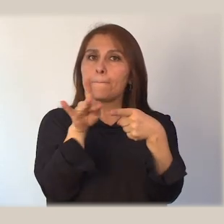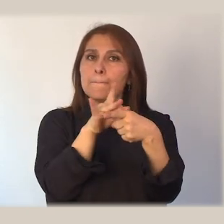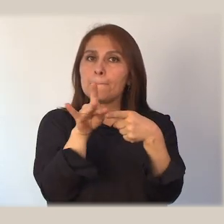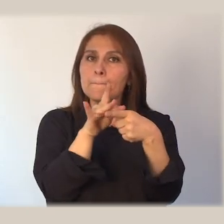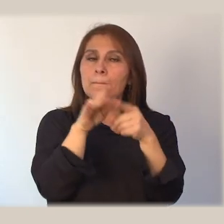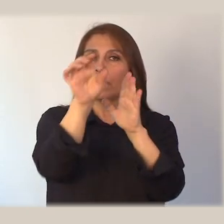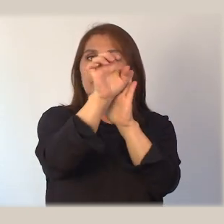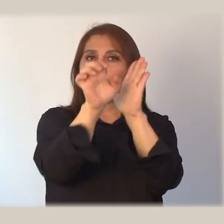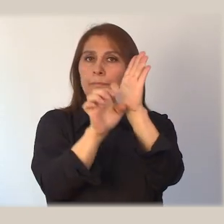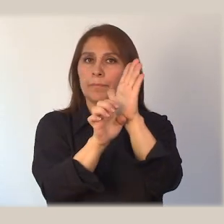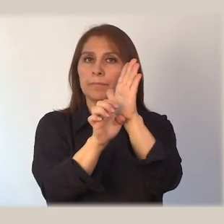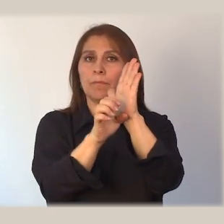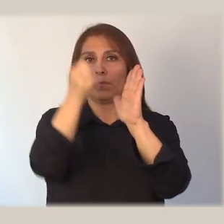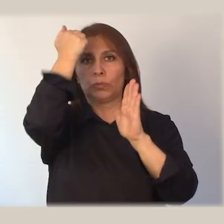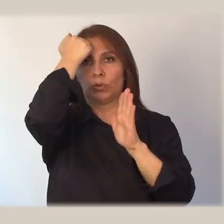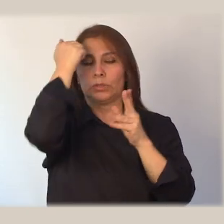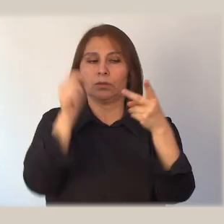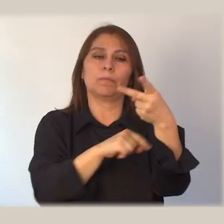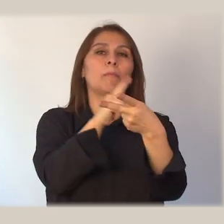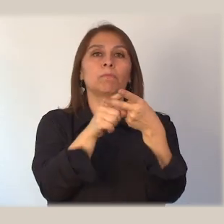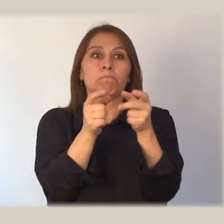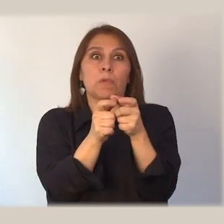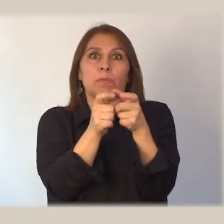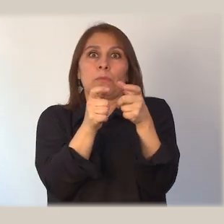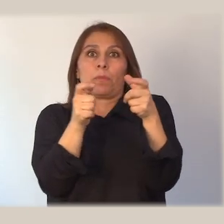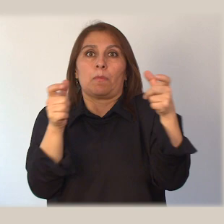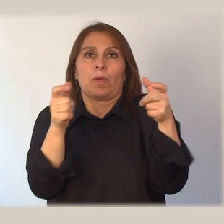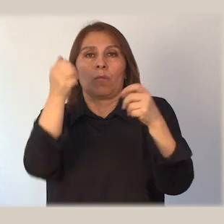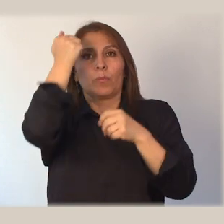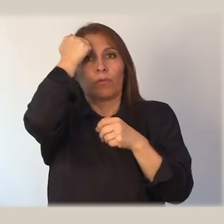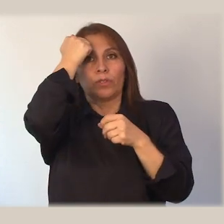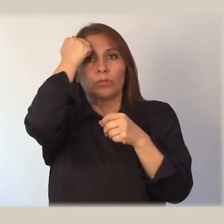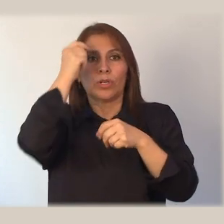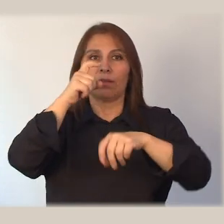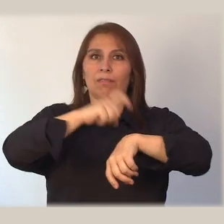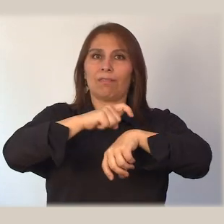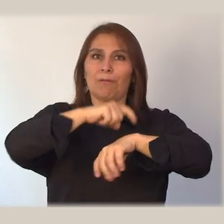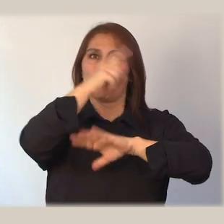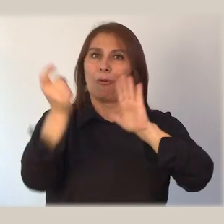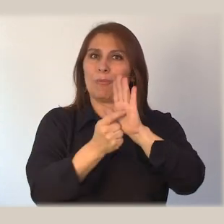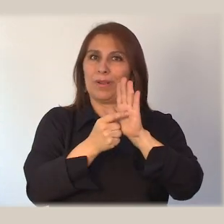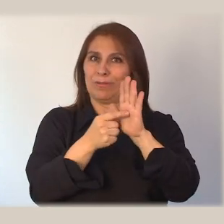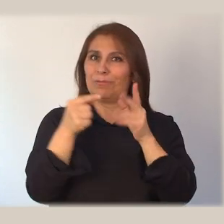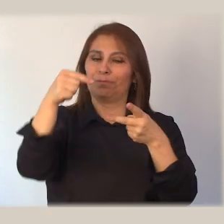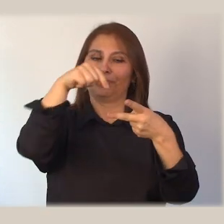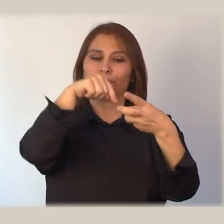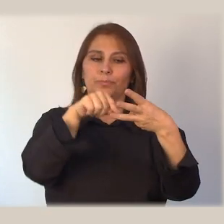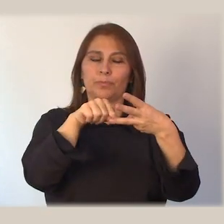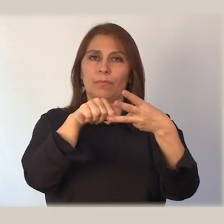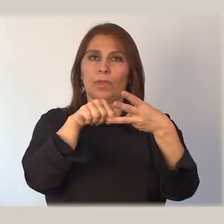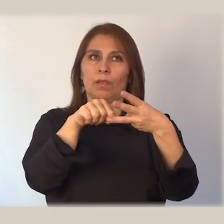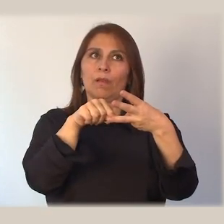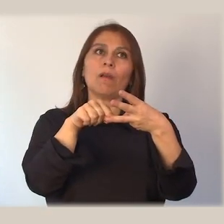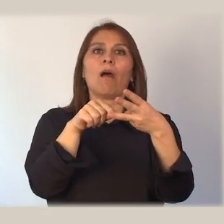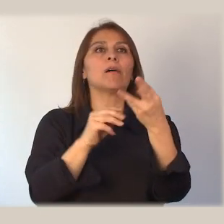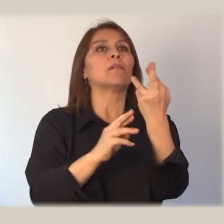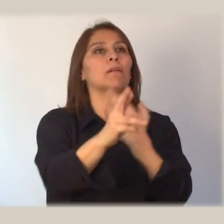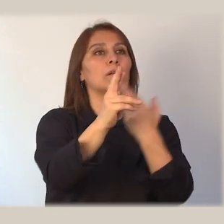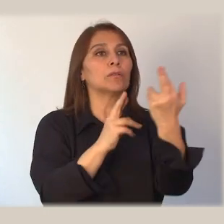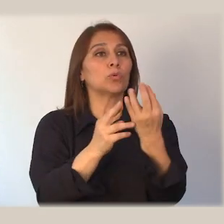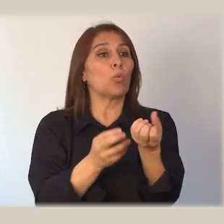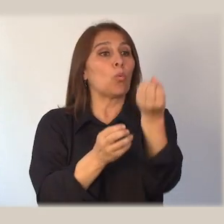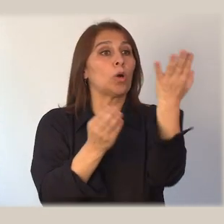la implementación transparente del estatuto docente el incremento en el número de profesores con dedicación de tiempo completo la